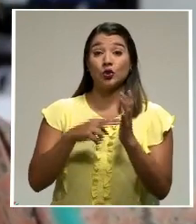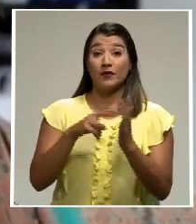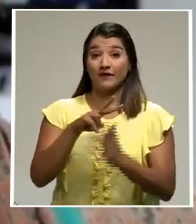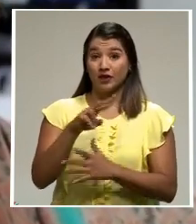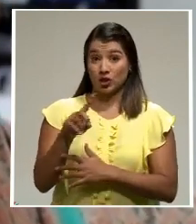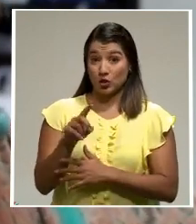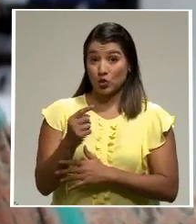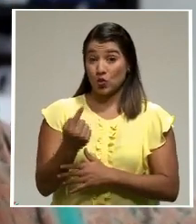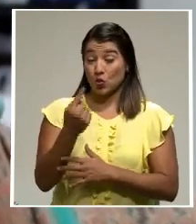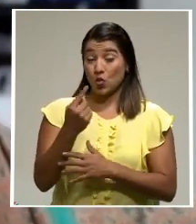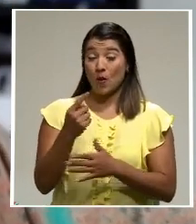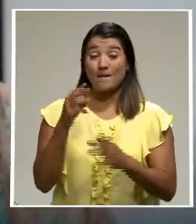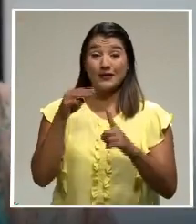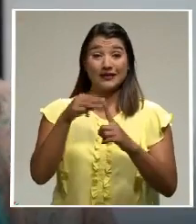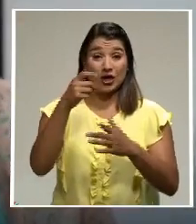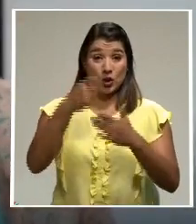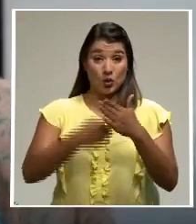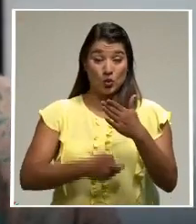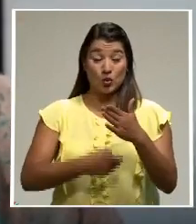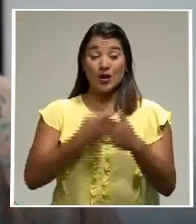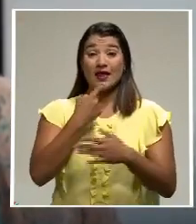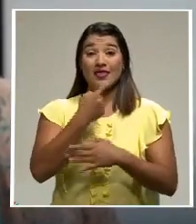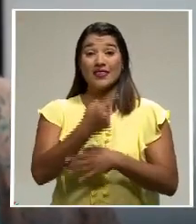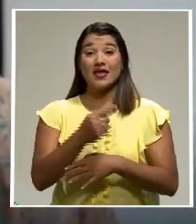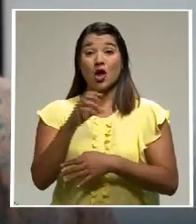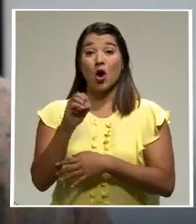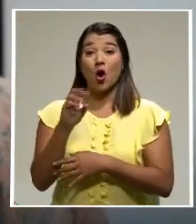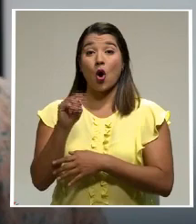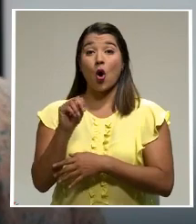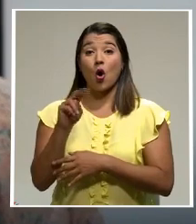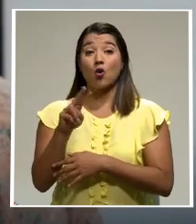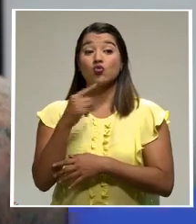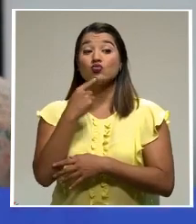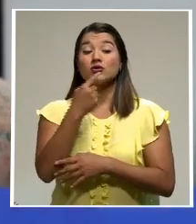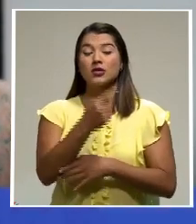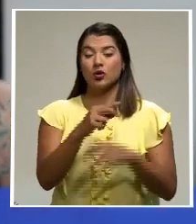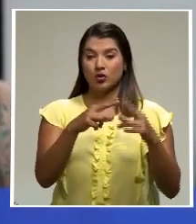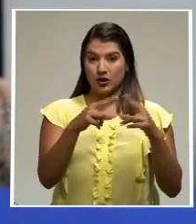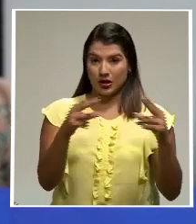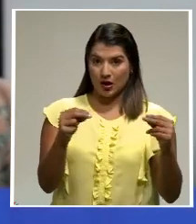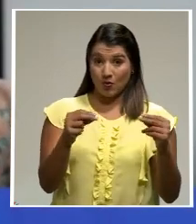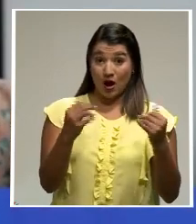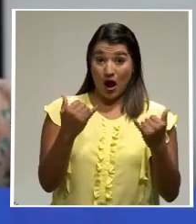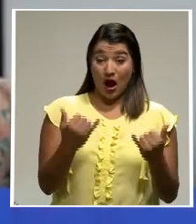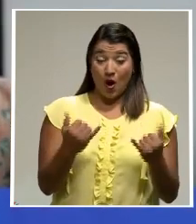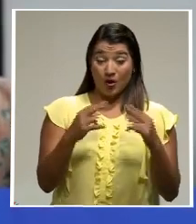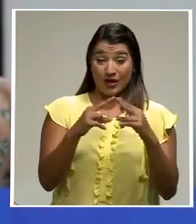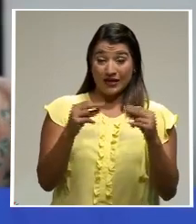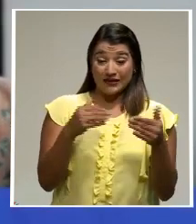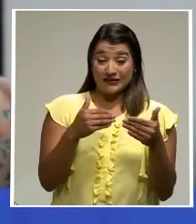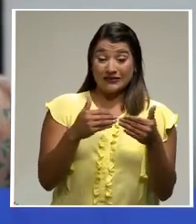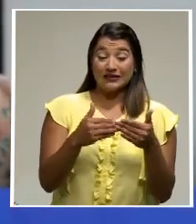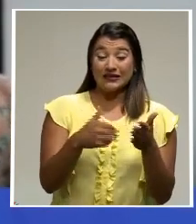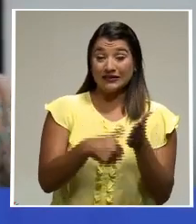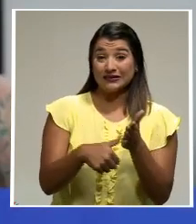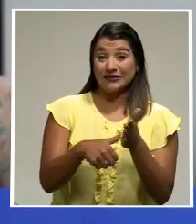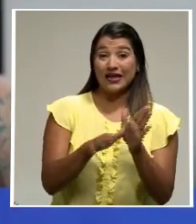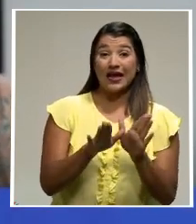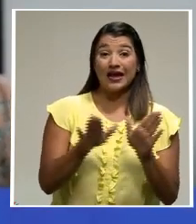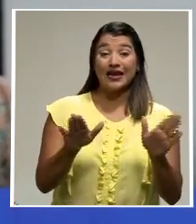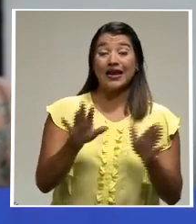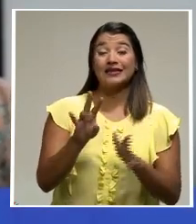mensaje de la ONU a Nicaragua. Mientras Nicaragua se acerca a las elecciones generales del 7 de noviembre del